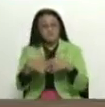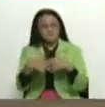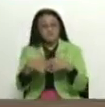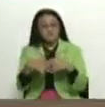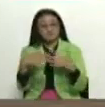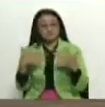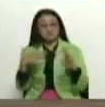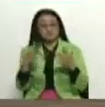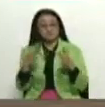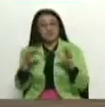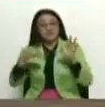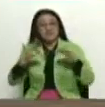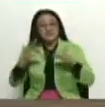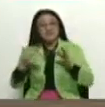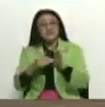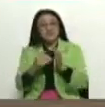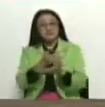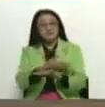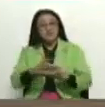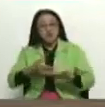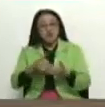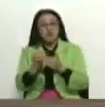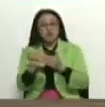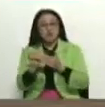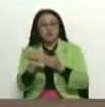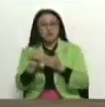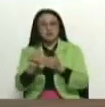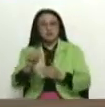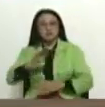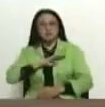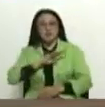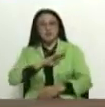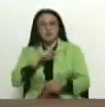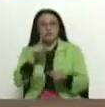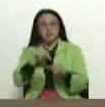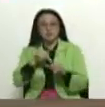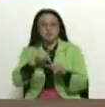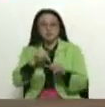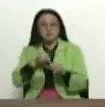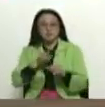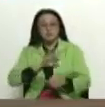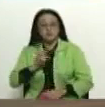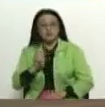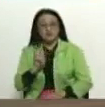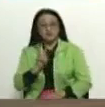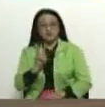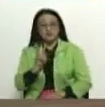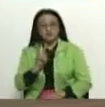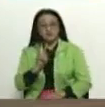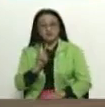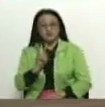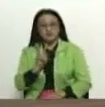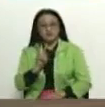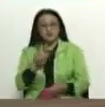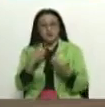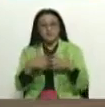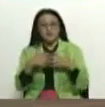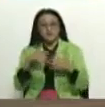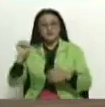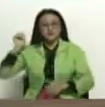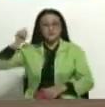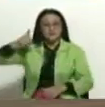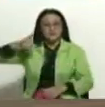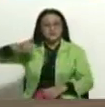en unos 13.000 millones de dólares. Le pertenece a PDVSA, a Venezuela. Una empresa que por años,